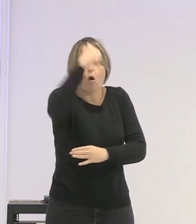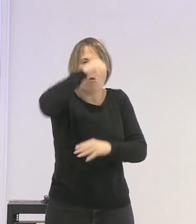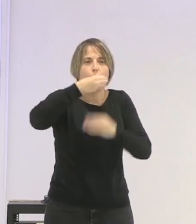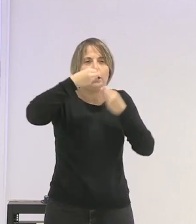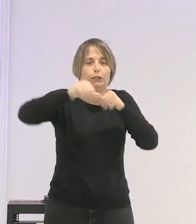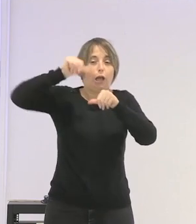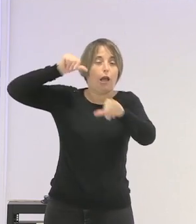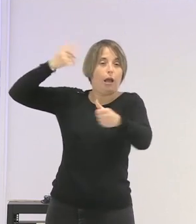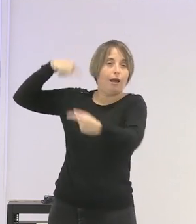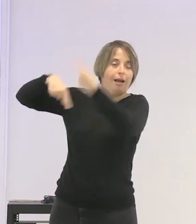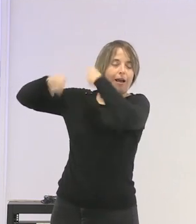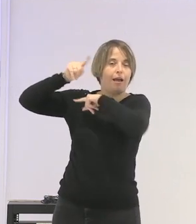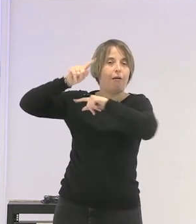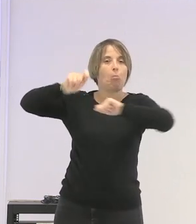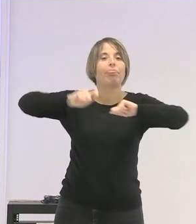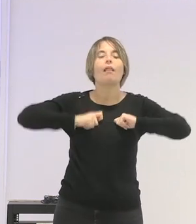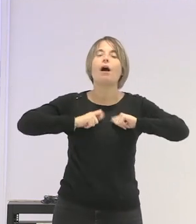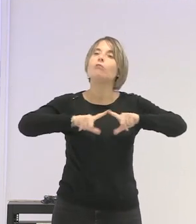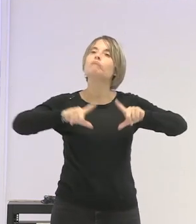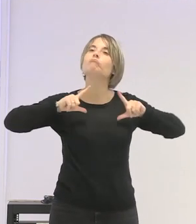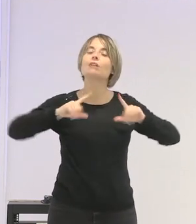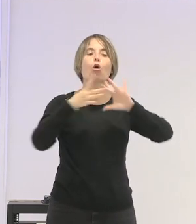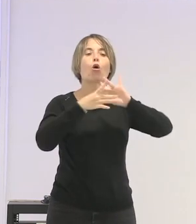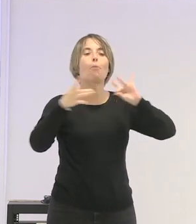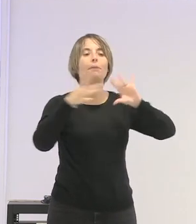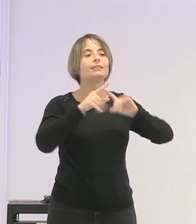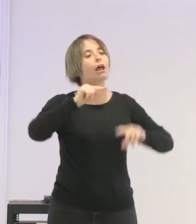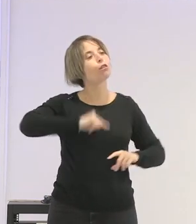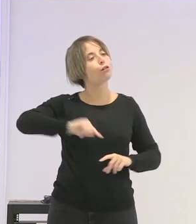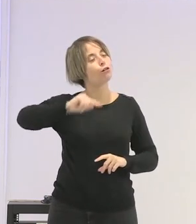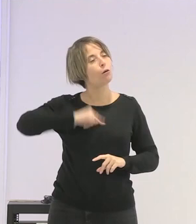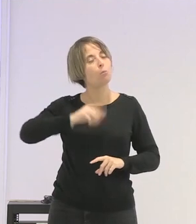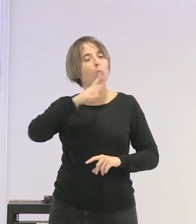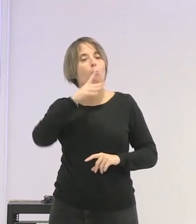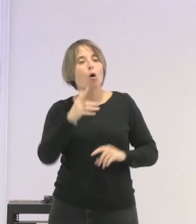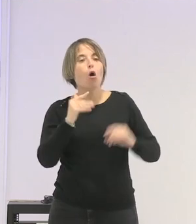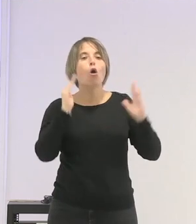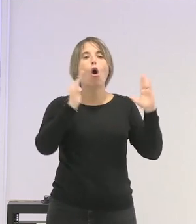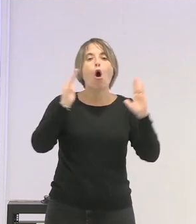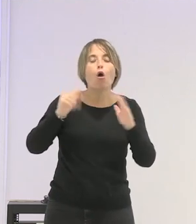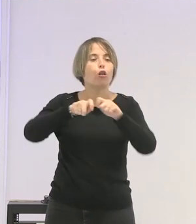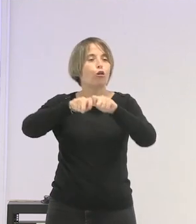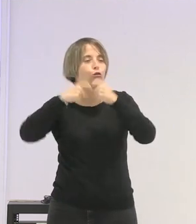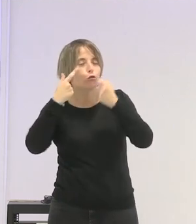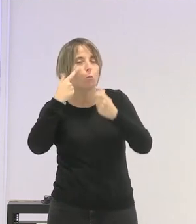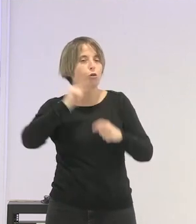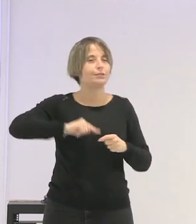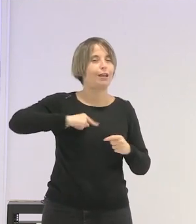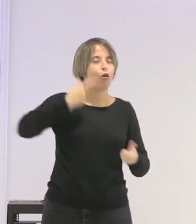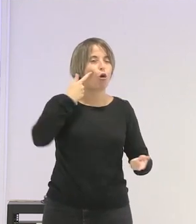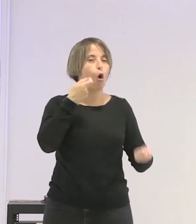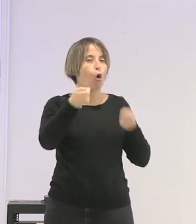creo que también ofrece una especie de sentido de compensación por el orden de explotación, ¿no? Una sensación de control, ¿no? De alguna